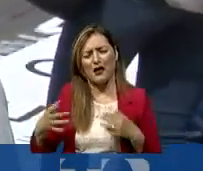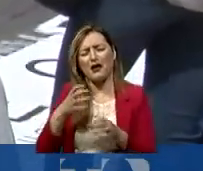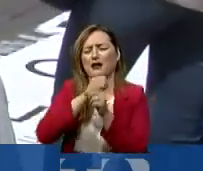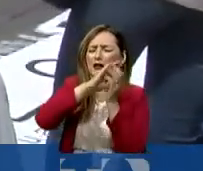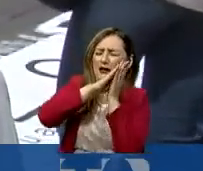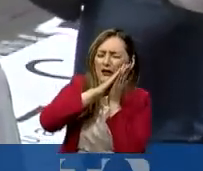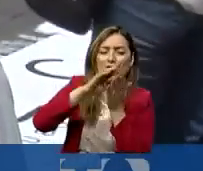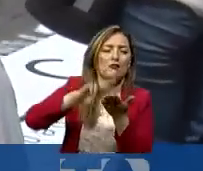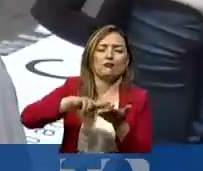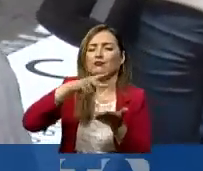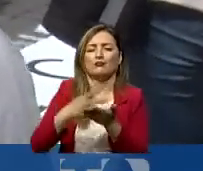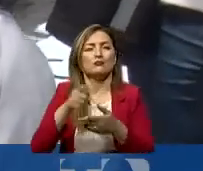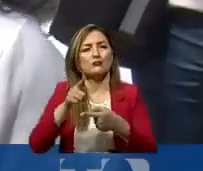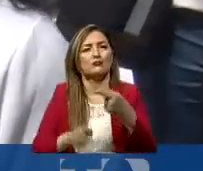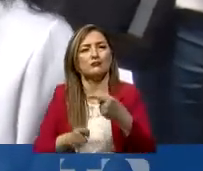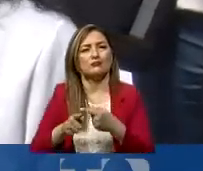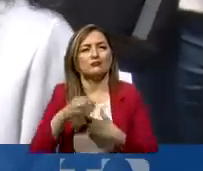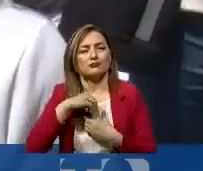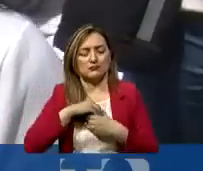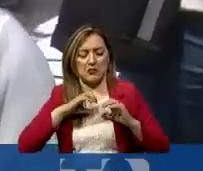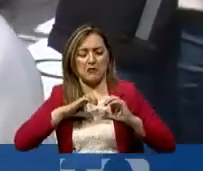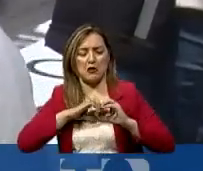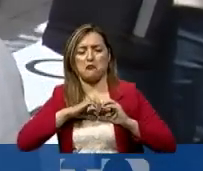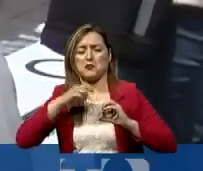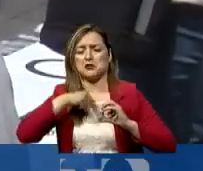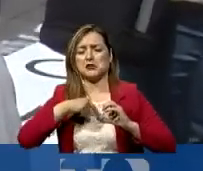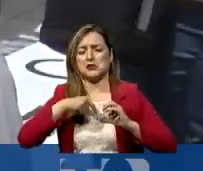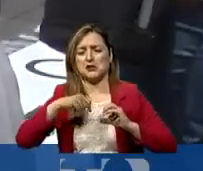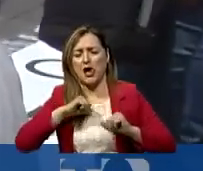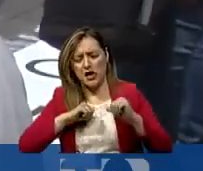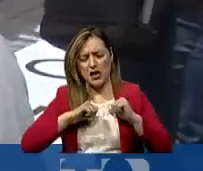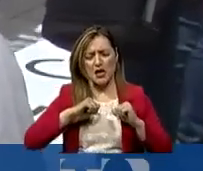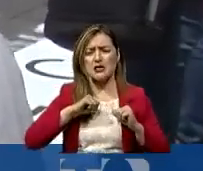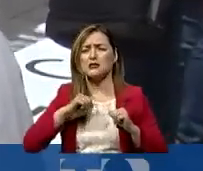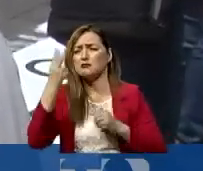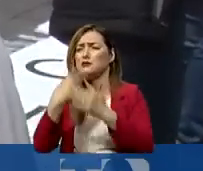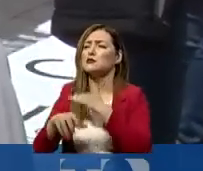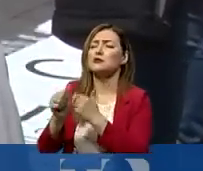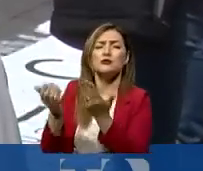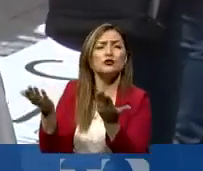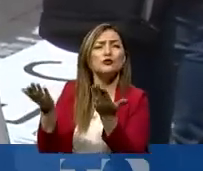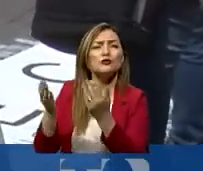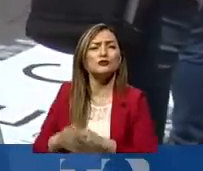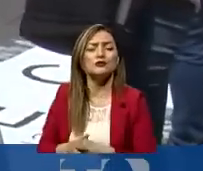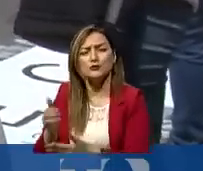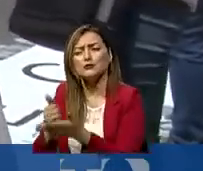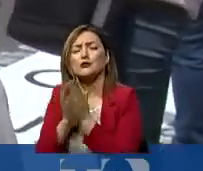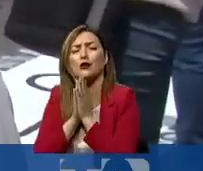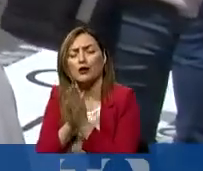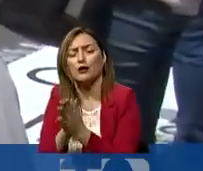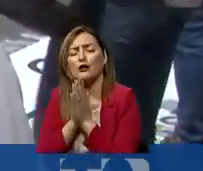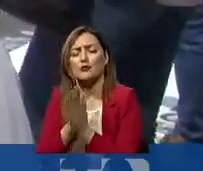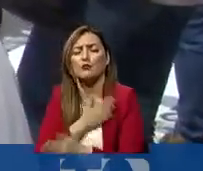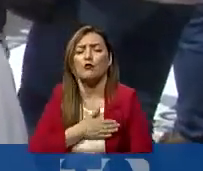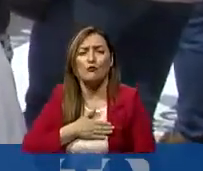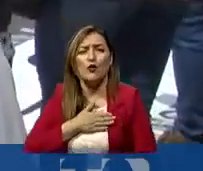de corrido, porque mi alma, mi corazón clama por mi hija. Ayúdenme, por favor,